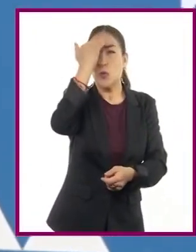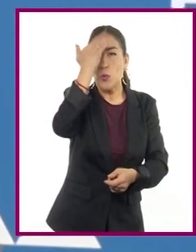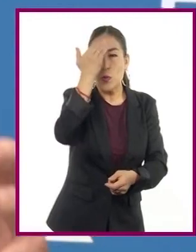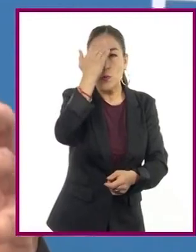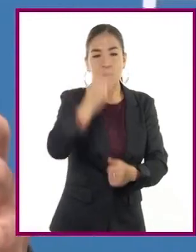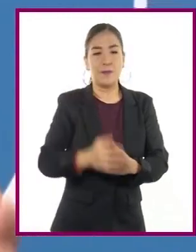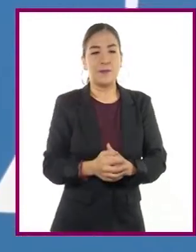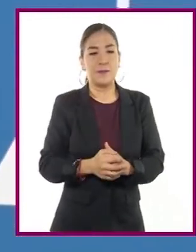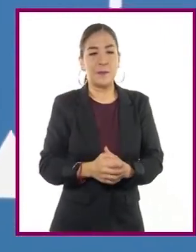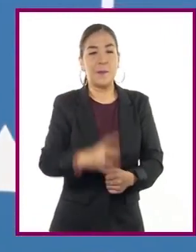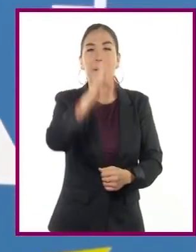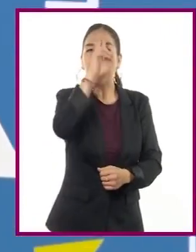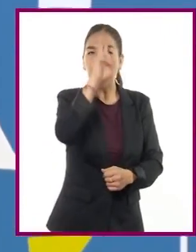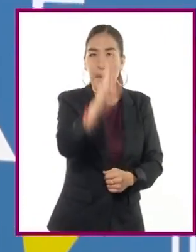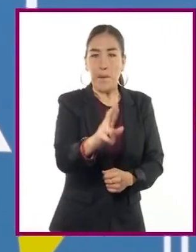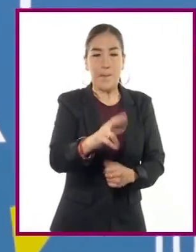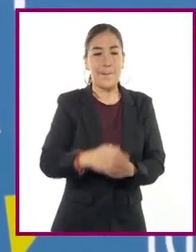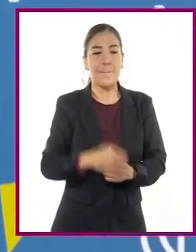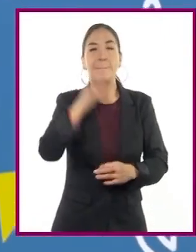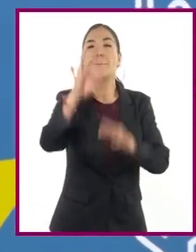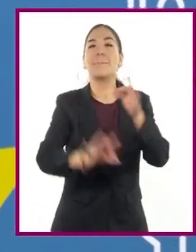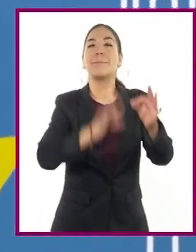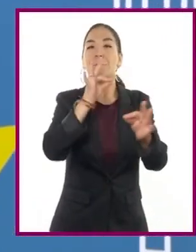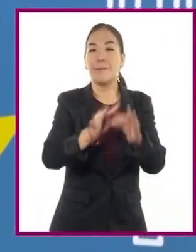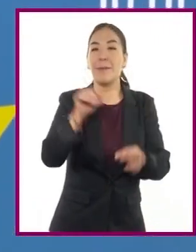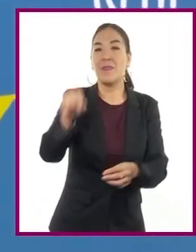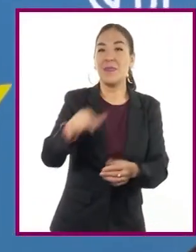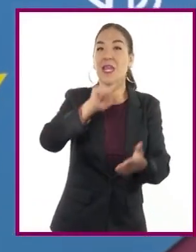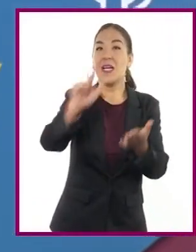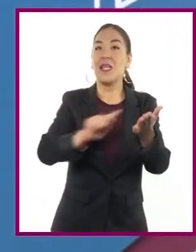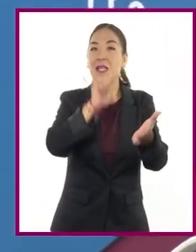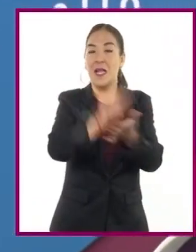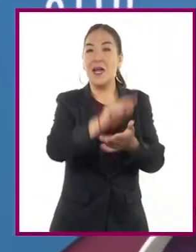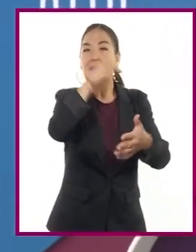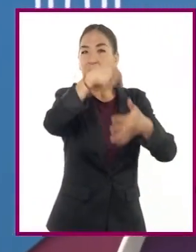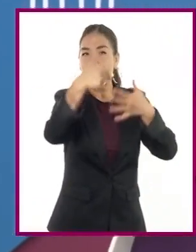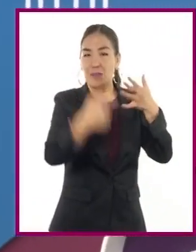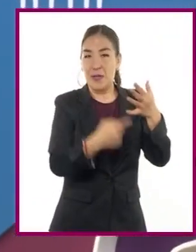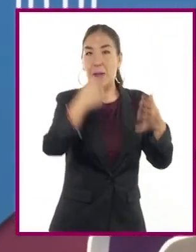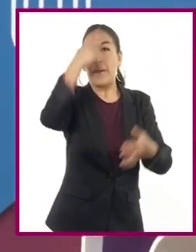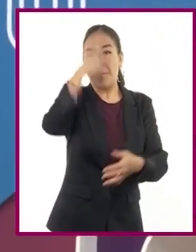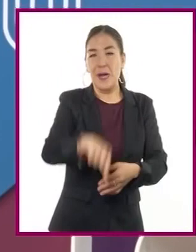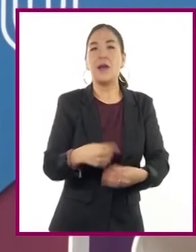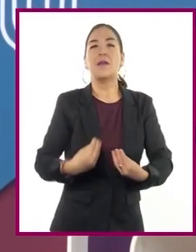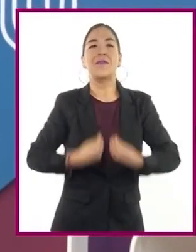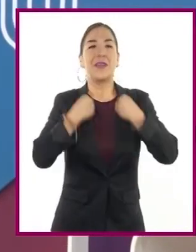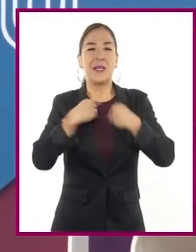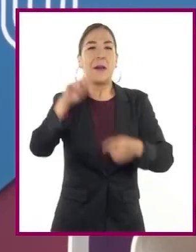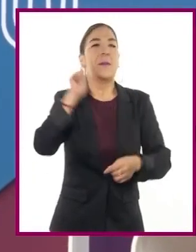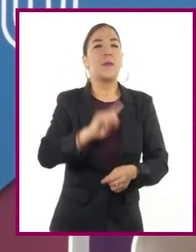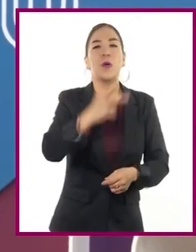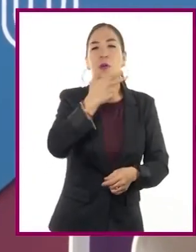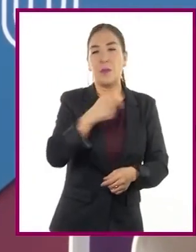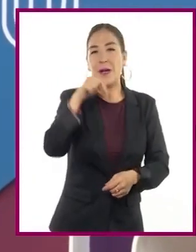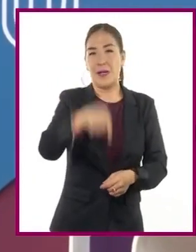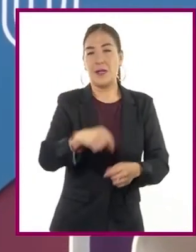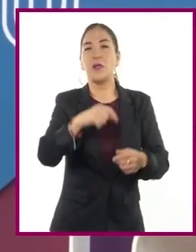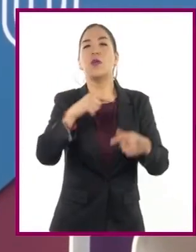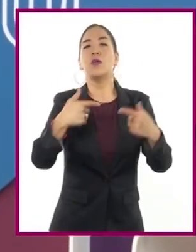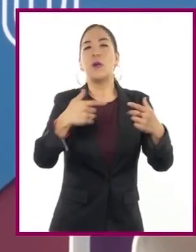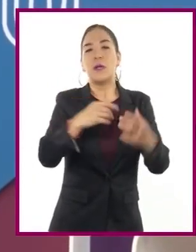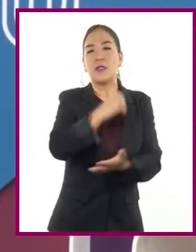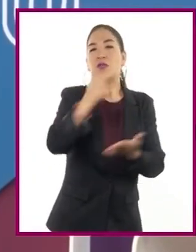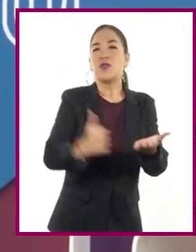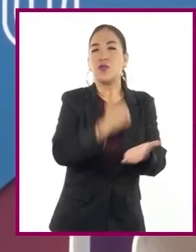conocimiento, respeto, cumplimiento de las leyes que rigen la vida de las y los miembros de una sociedad,